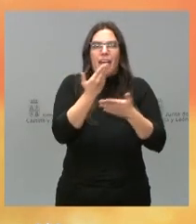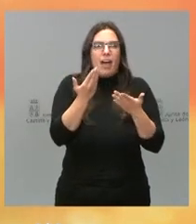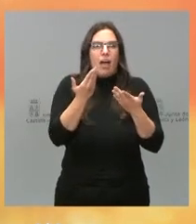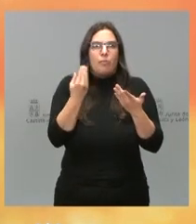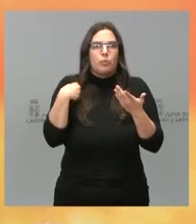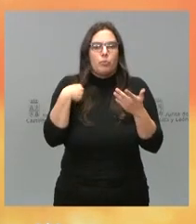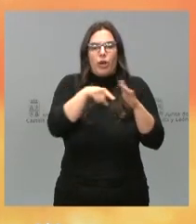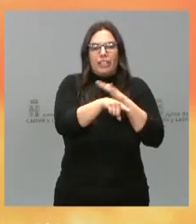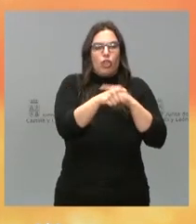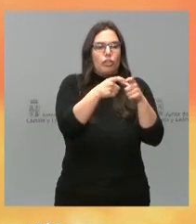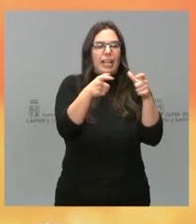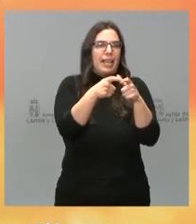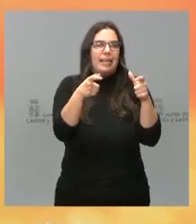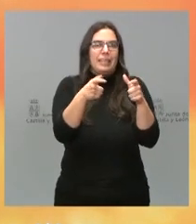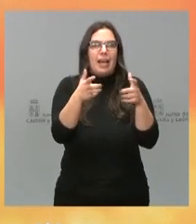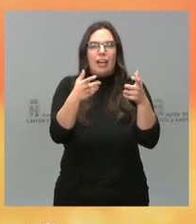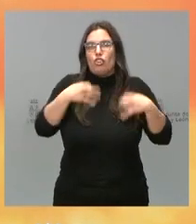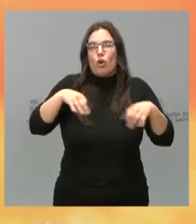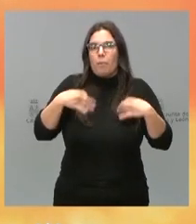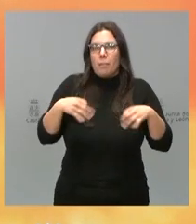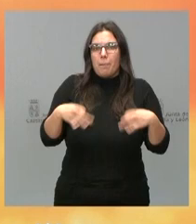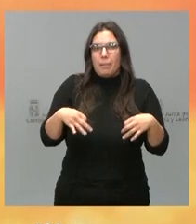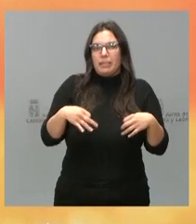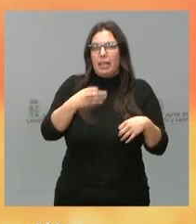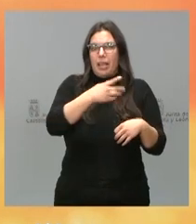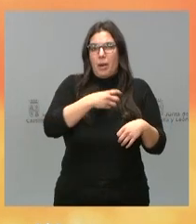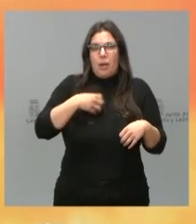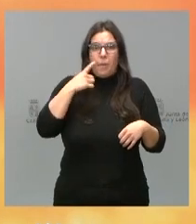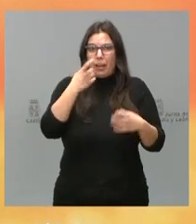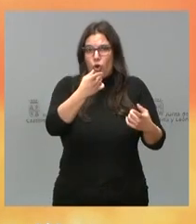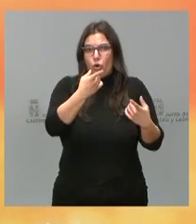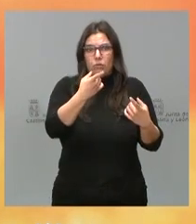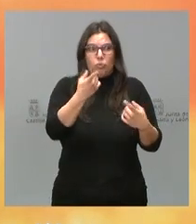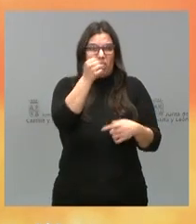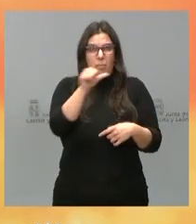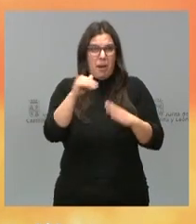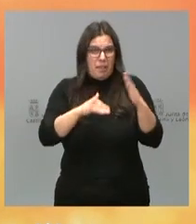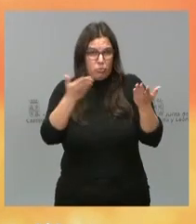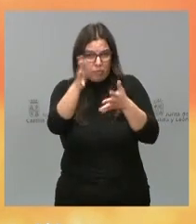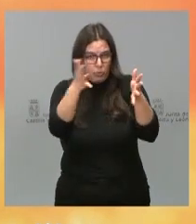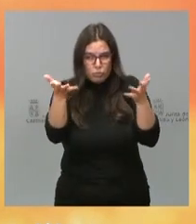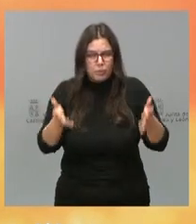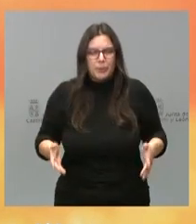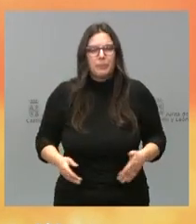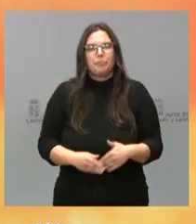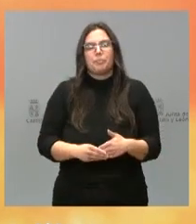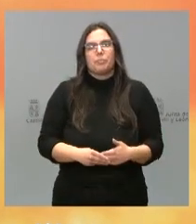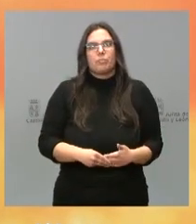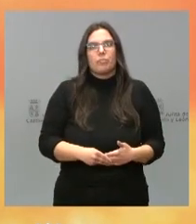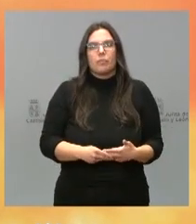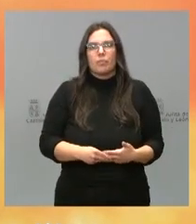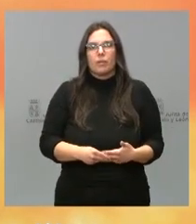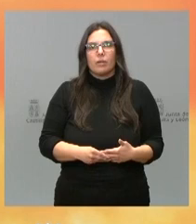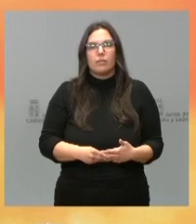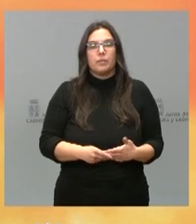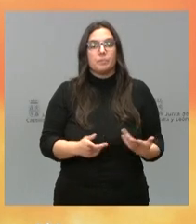en tramitar una tarjeta habitual de una institución financiera menos de una semana se va a